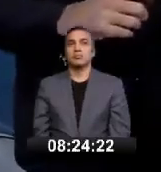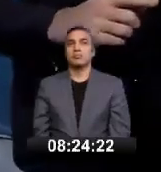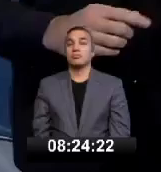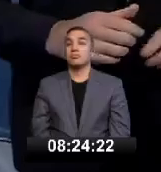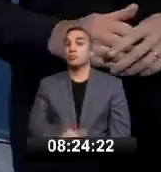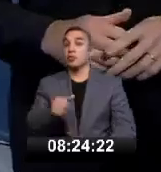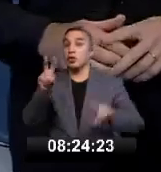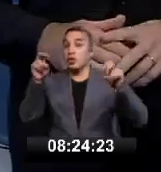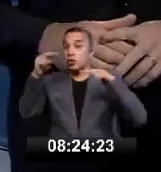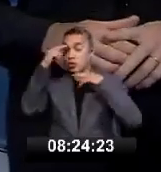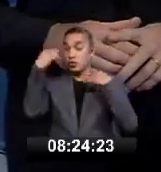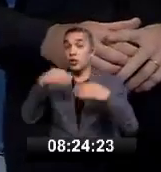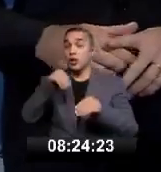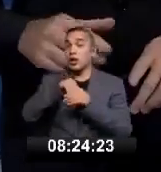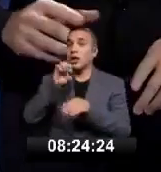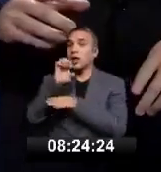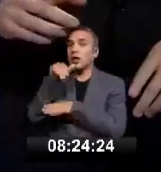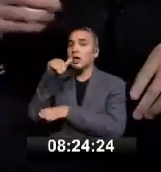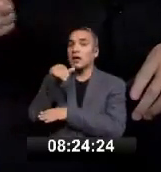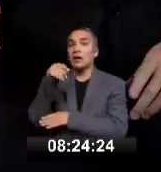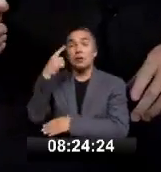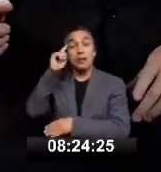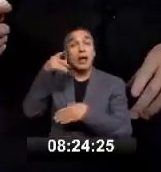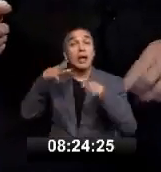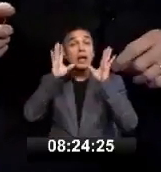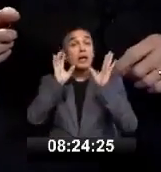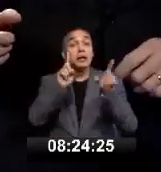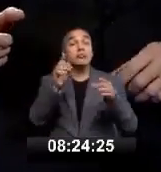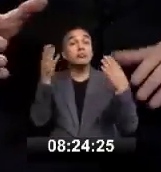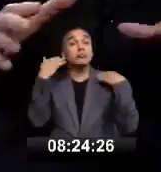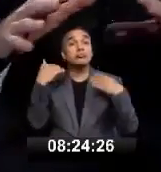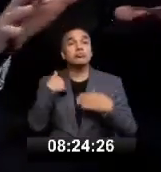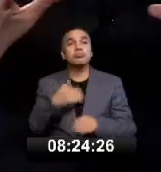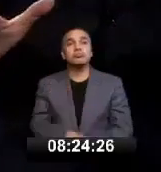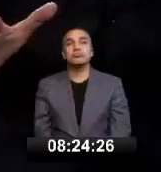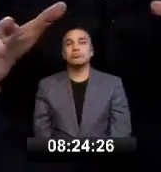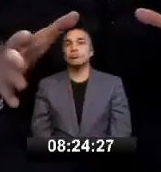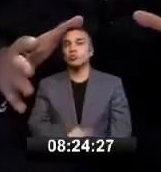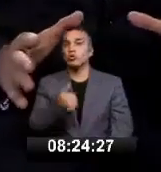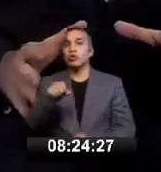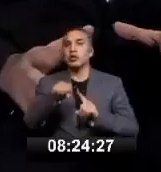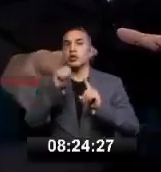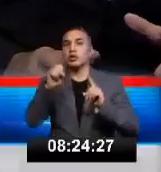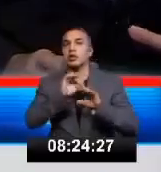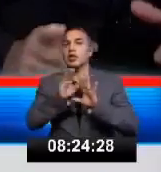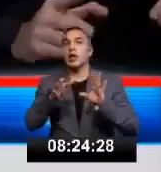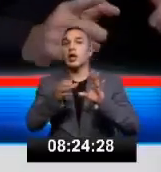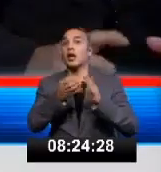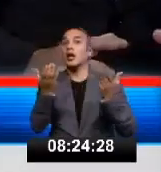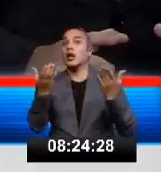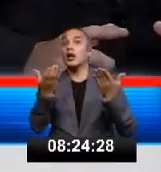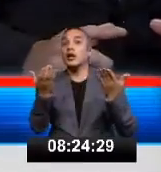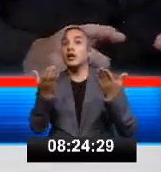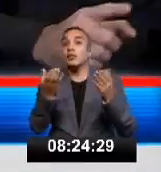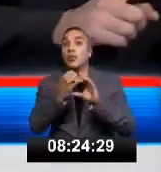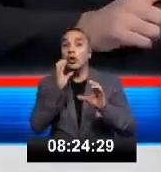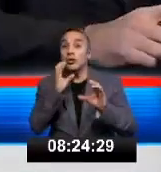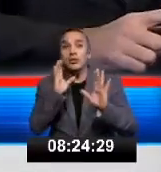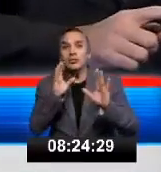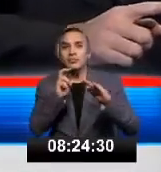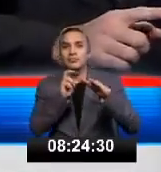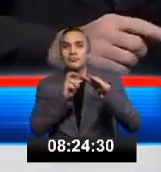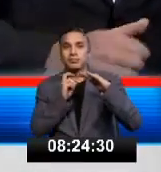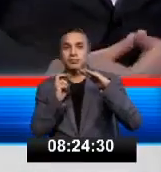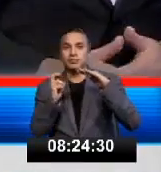Retomamos otras noticias del plano nacional. Para diciembre, Guayaquil contará ya con otro sistema de transportación, la Aerovía, que la unirá